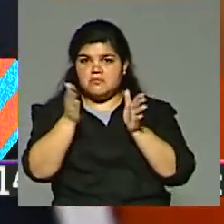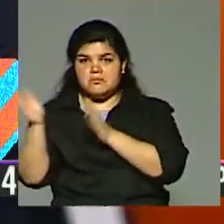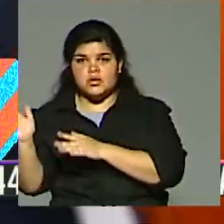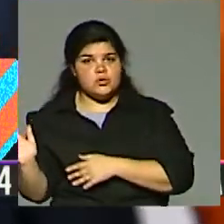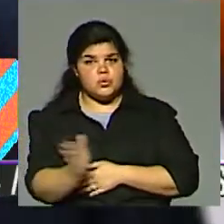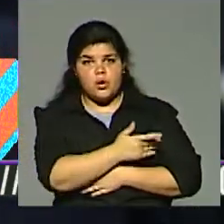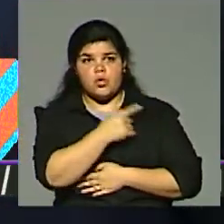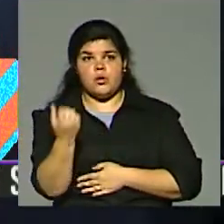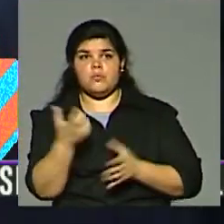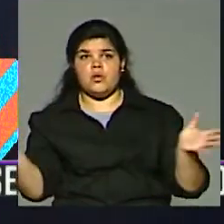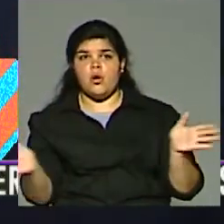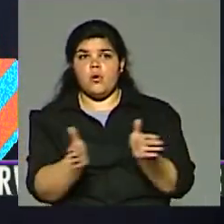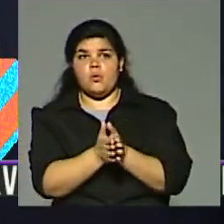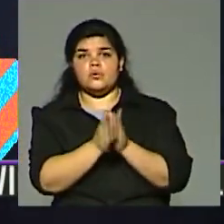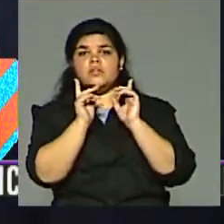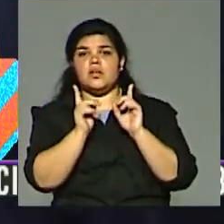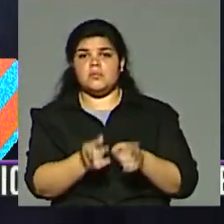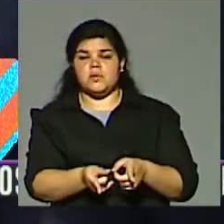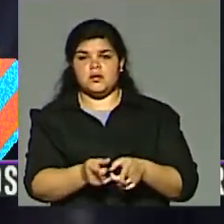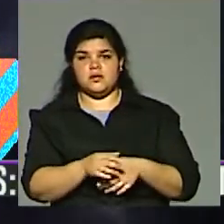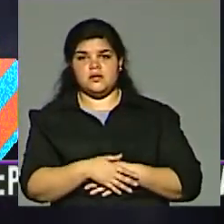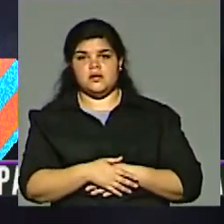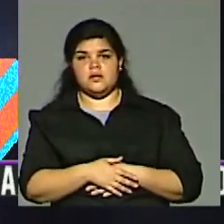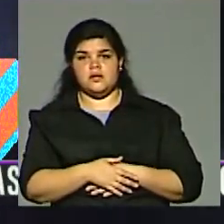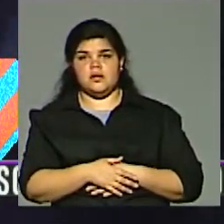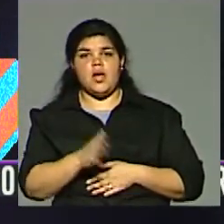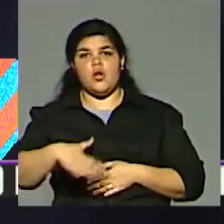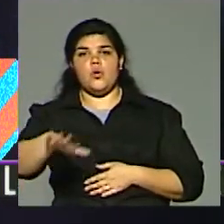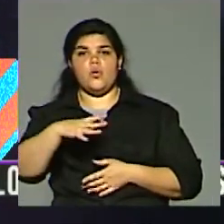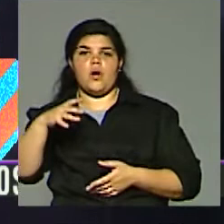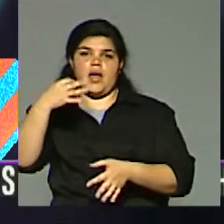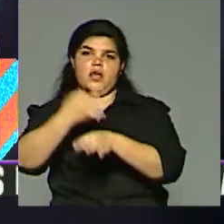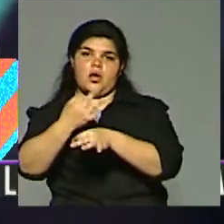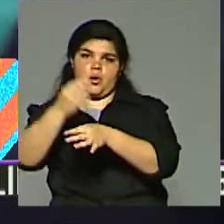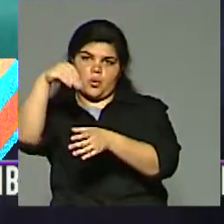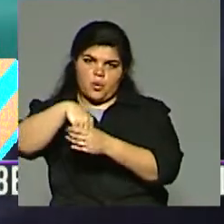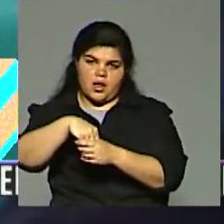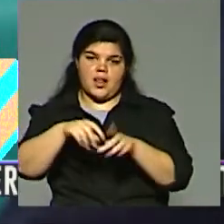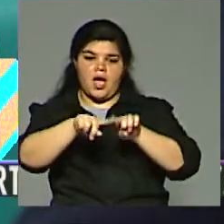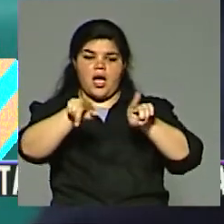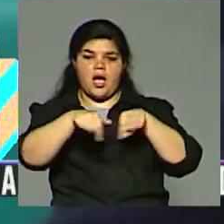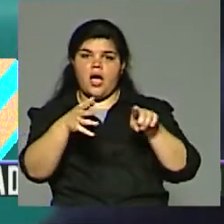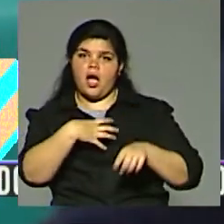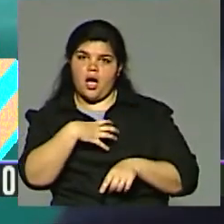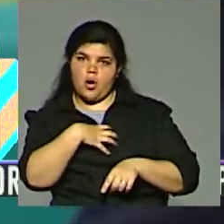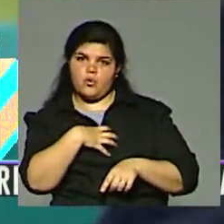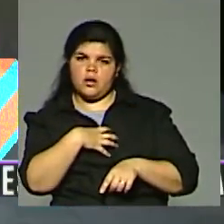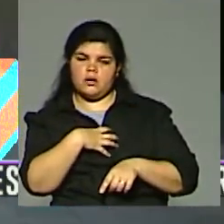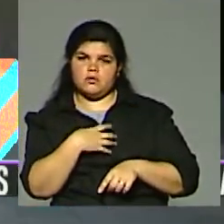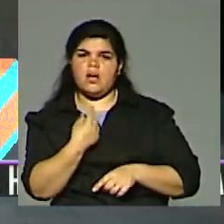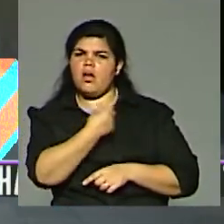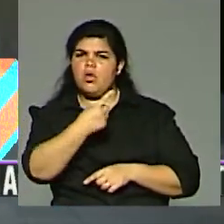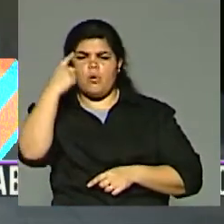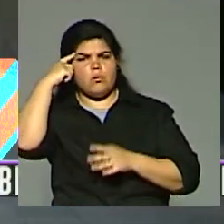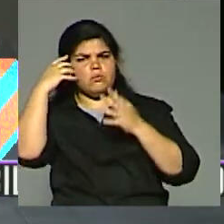la propia, por ejemplo, estructura de nuestras instituciones educativas, de las aulas. Es decir, cuando uno empieza a analizarlo, hay muchas